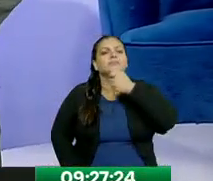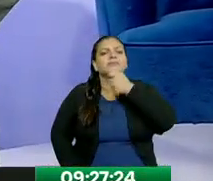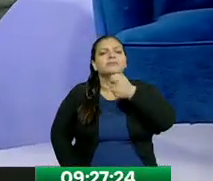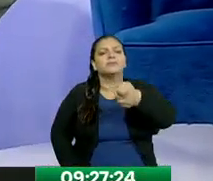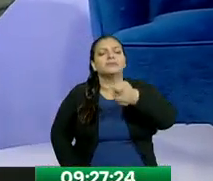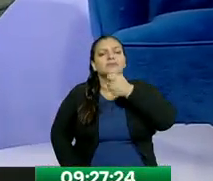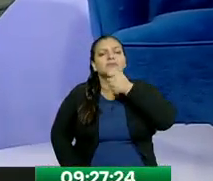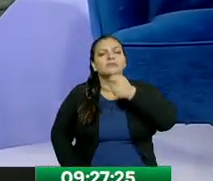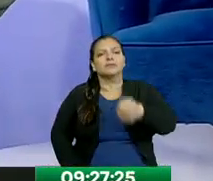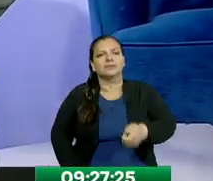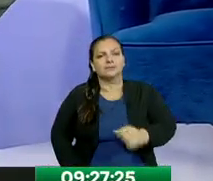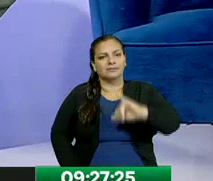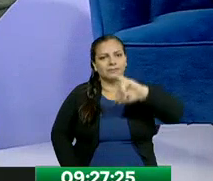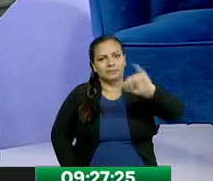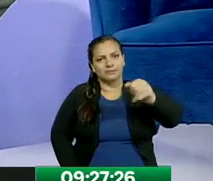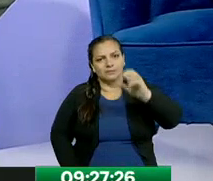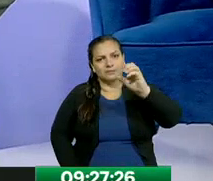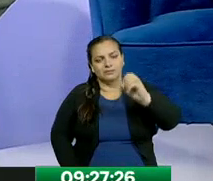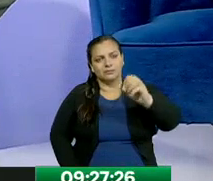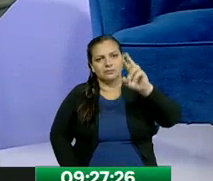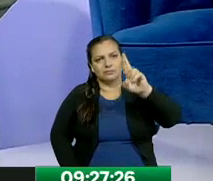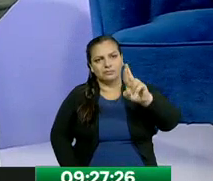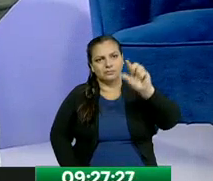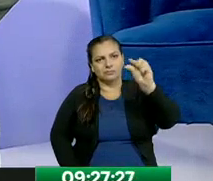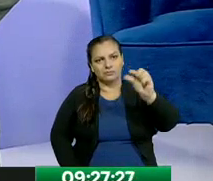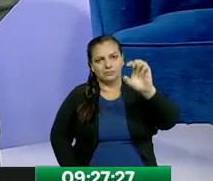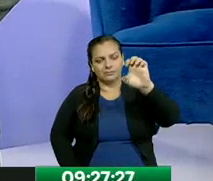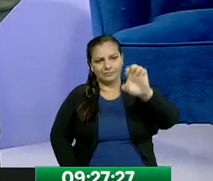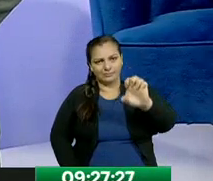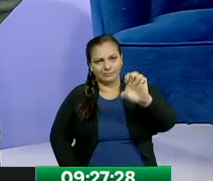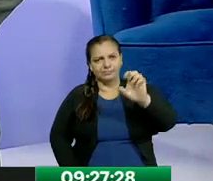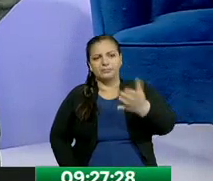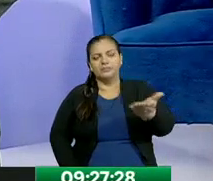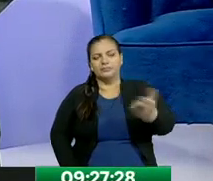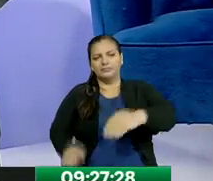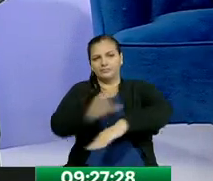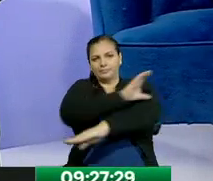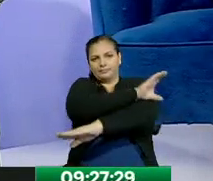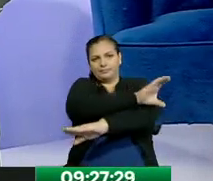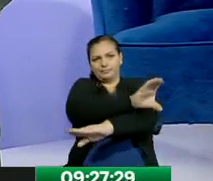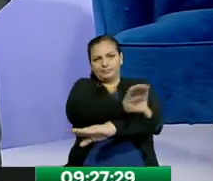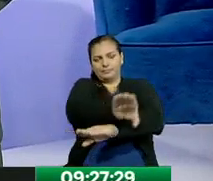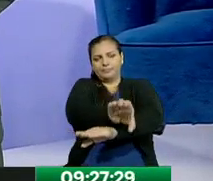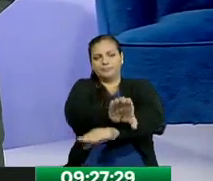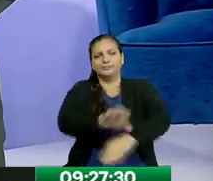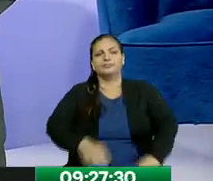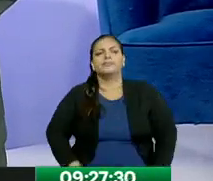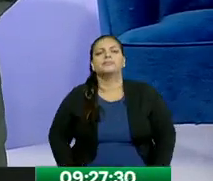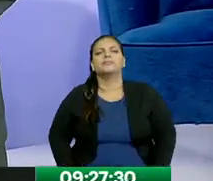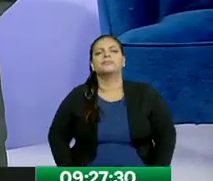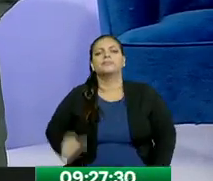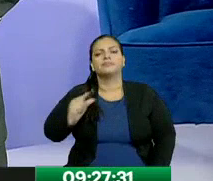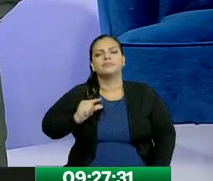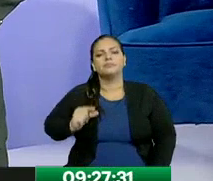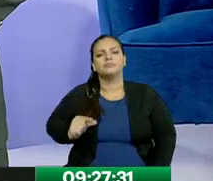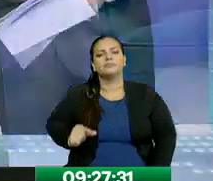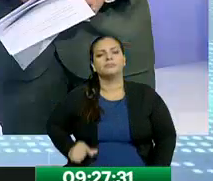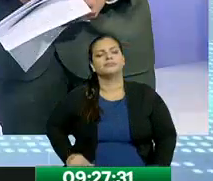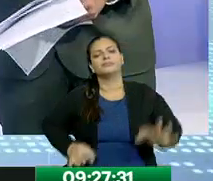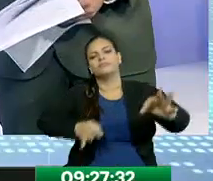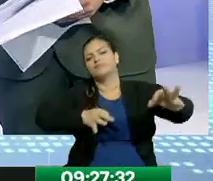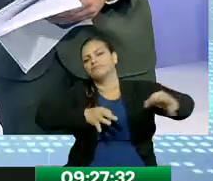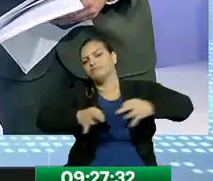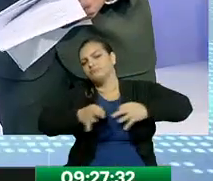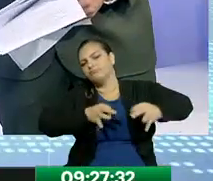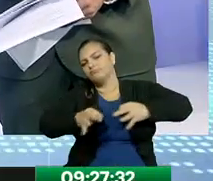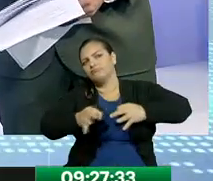compañero Jorge Salazar, a ver qué nos tienen información desde la vía de la costa y para ampliarnos precisamente todo el desarrollo